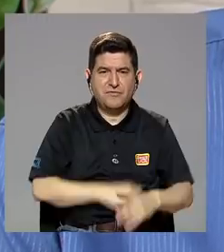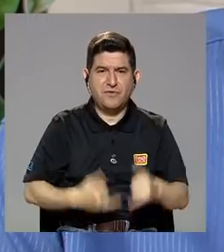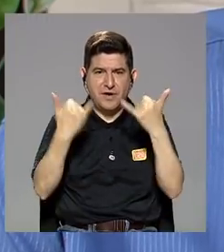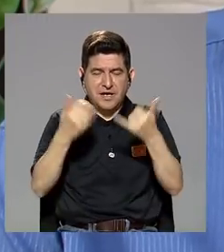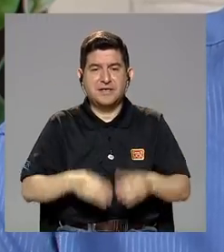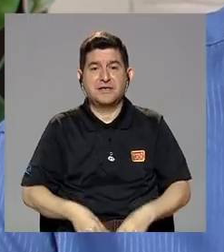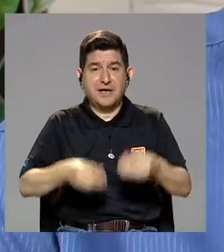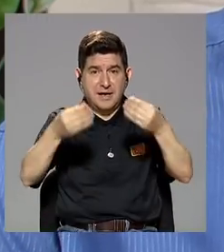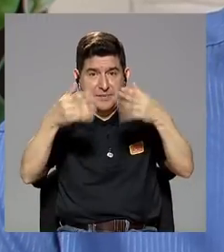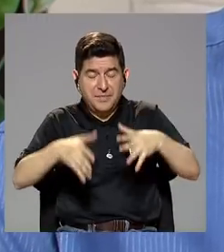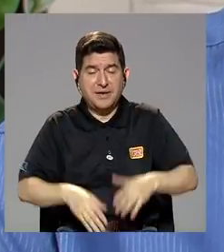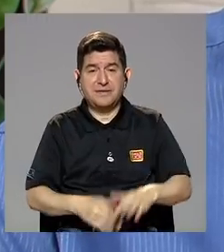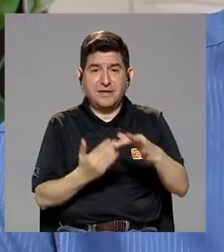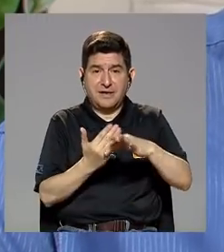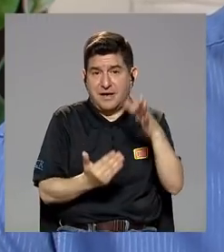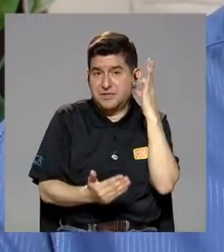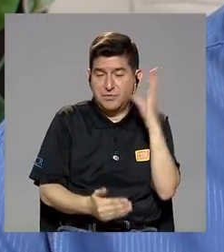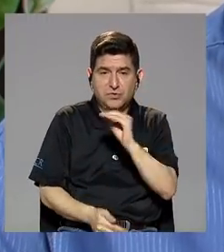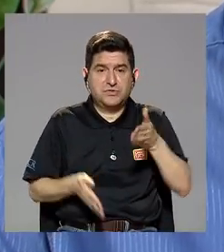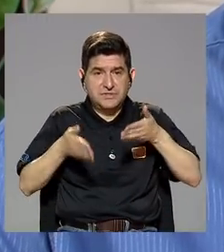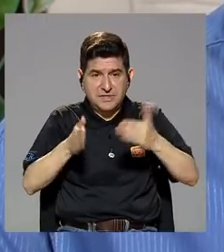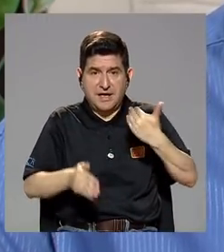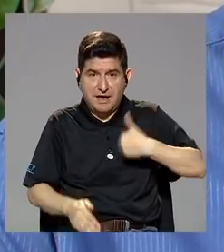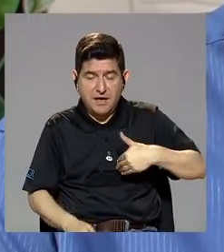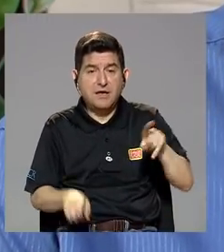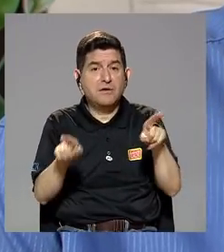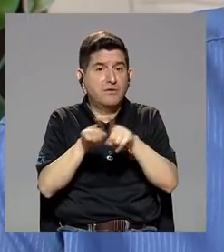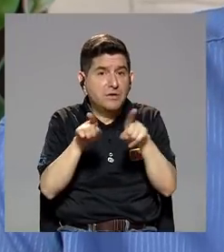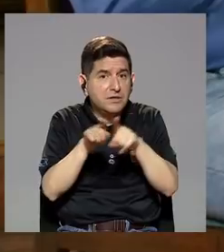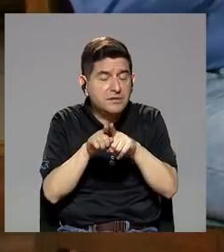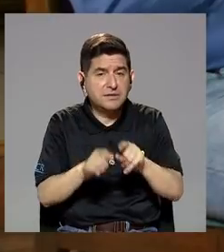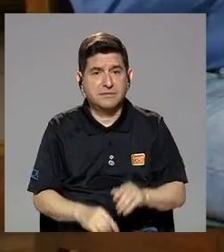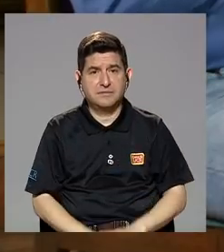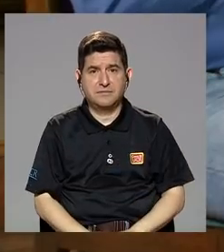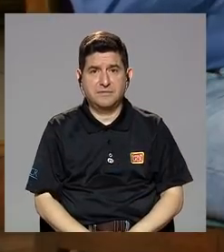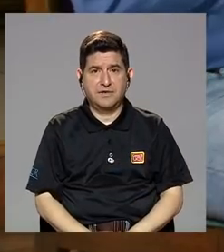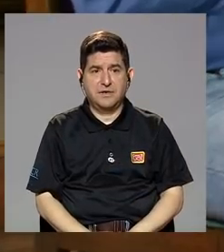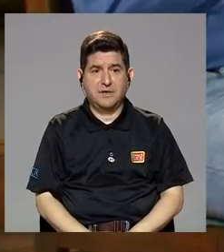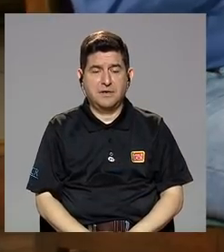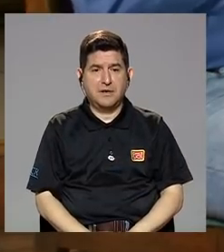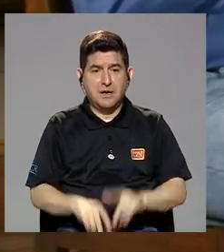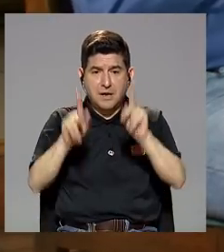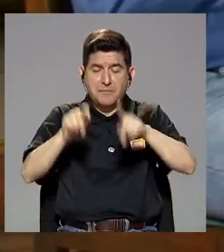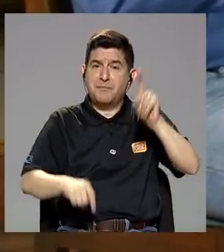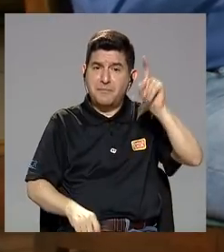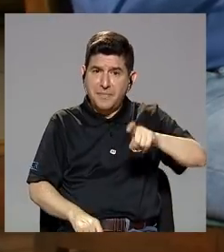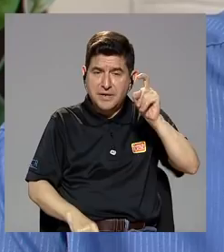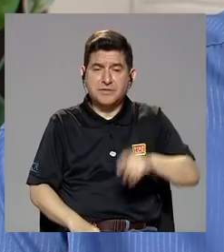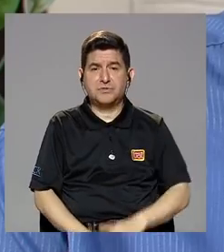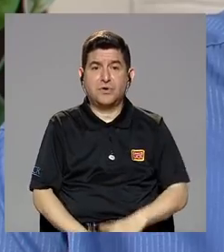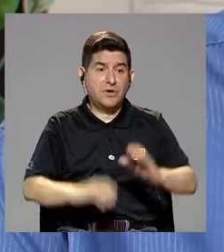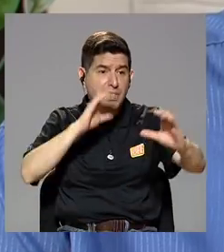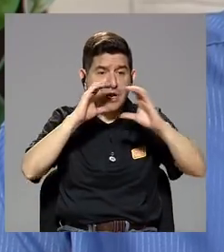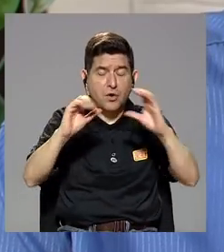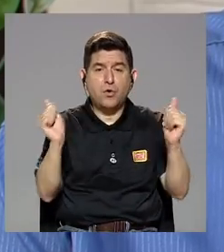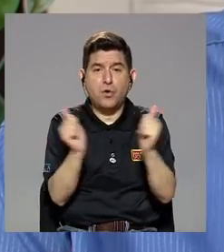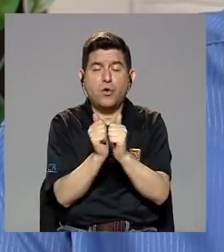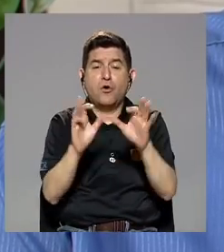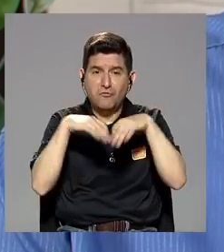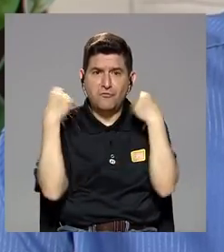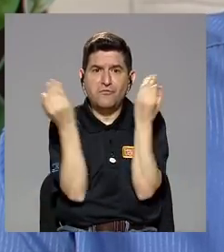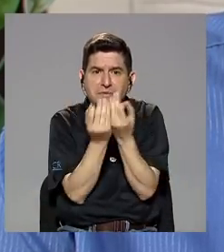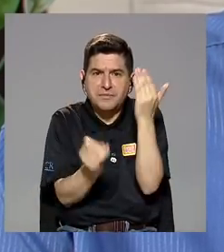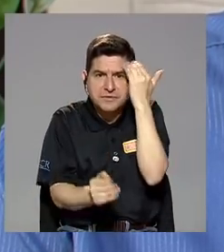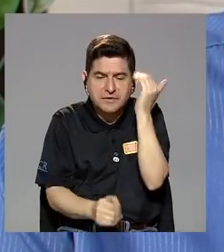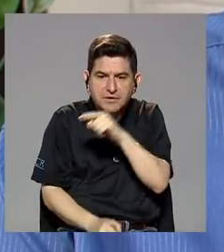a su esposa a su hijo en ese momento también perdiendo algo que cualquier ser humano necesita y es comunicarse con su propia